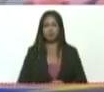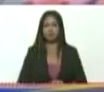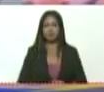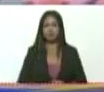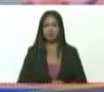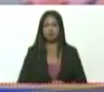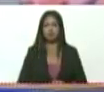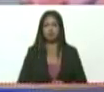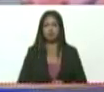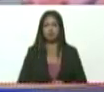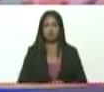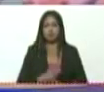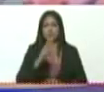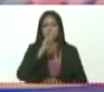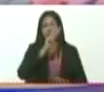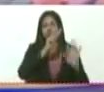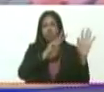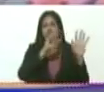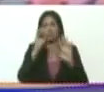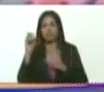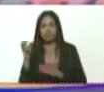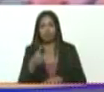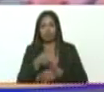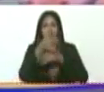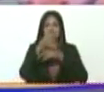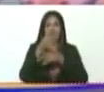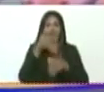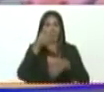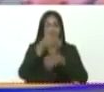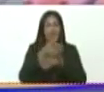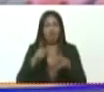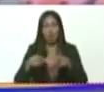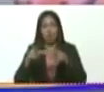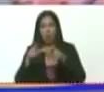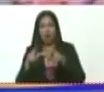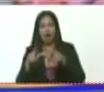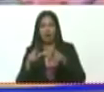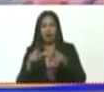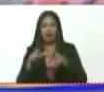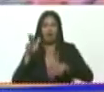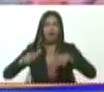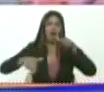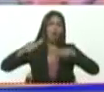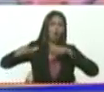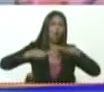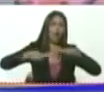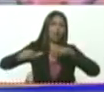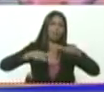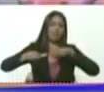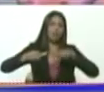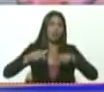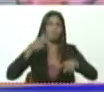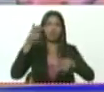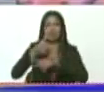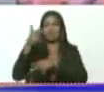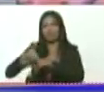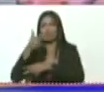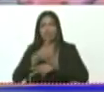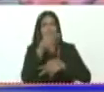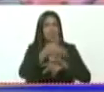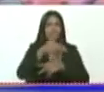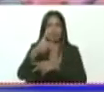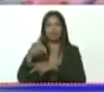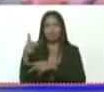No, tenemos 700 fusiles. Hay que atacar a los colectivos, hay que matar a los colectivos, hay que matar a no sé quién, hay que matar.